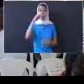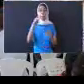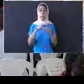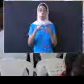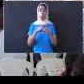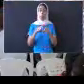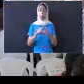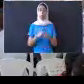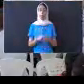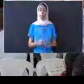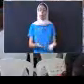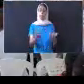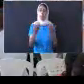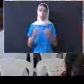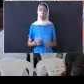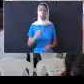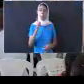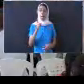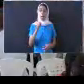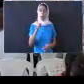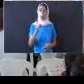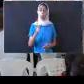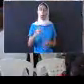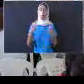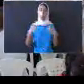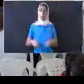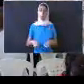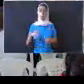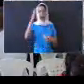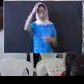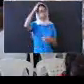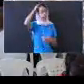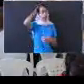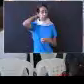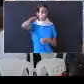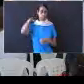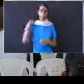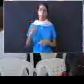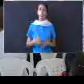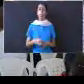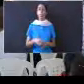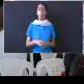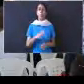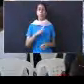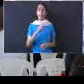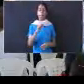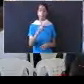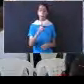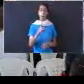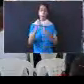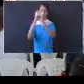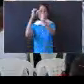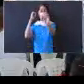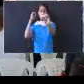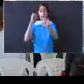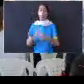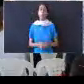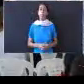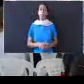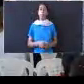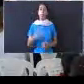unos anuncios Una persona que tenga un microbus Que viva en la zona 5 Para trabajar en el colegio